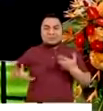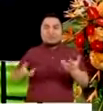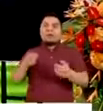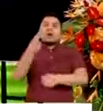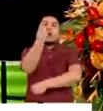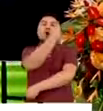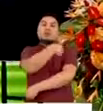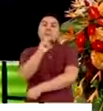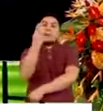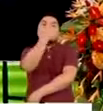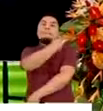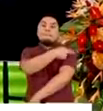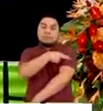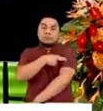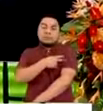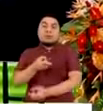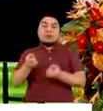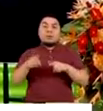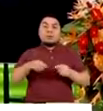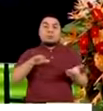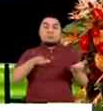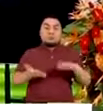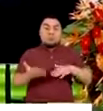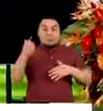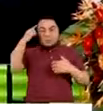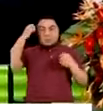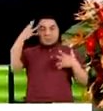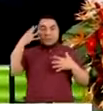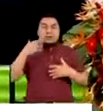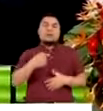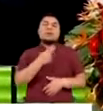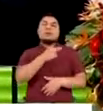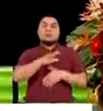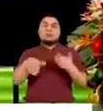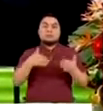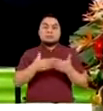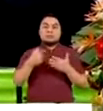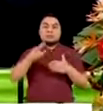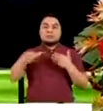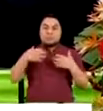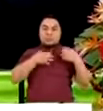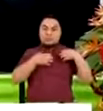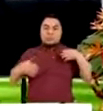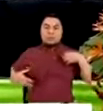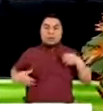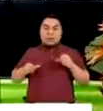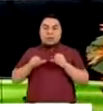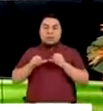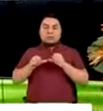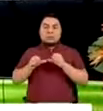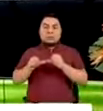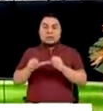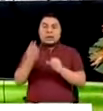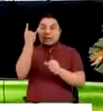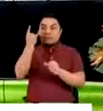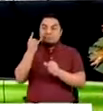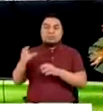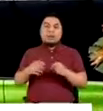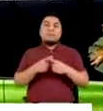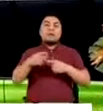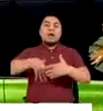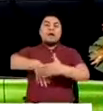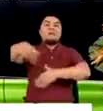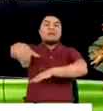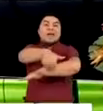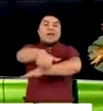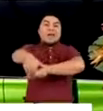hospital. Porque una vez que tiene la muerte cerebral, se mantiene, como hemos dicho, en forma artificial los órganos. Si fuera en la calle, no, inmediatamente